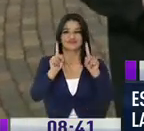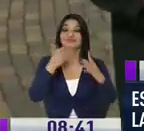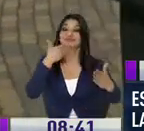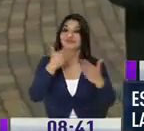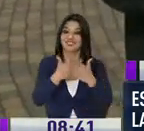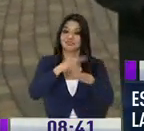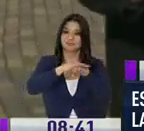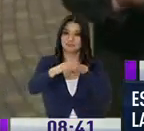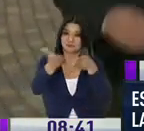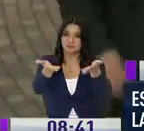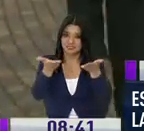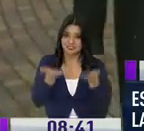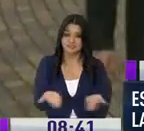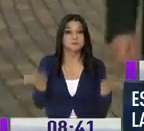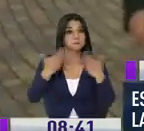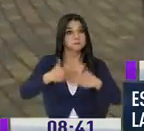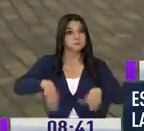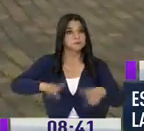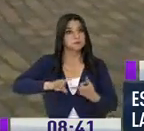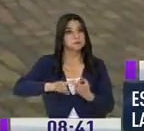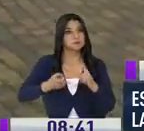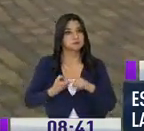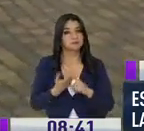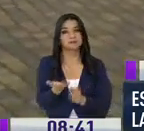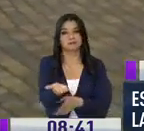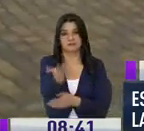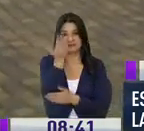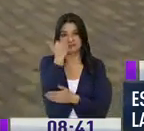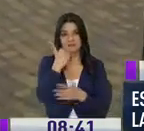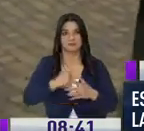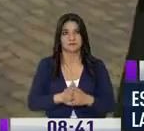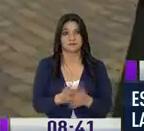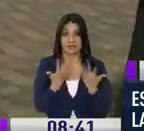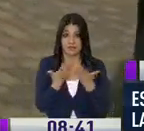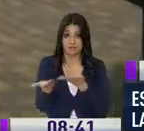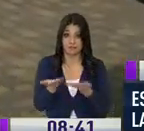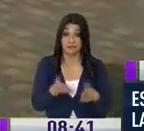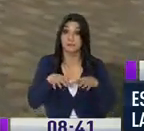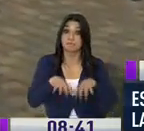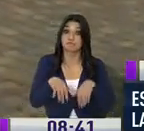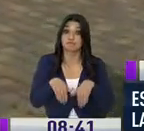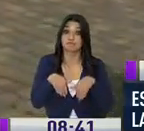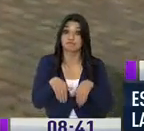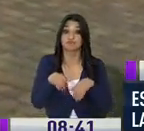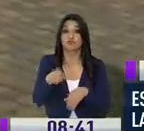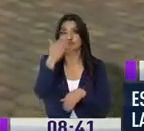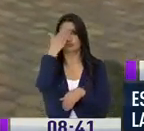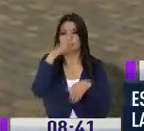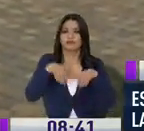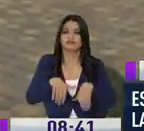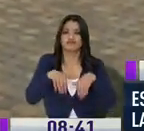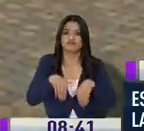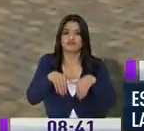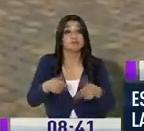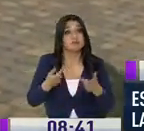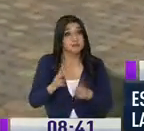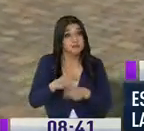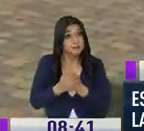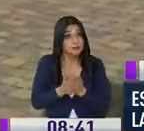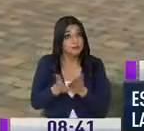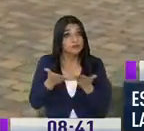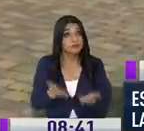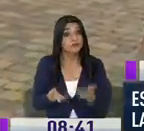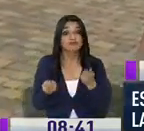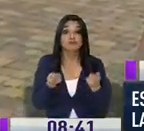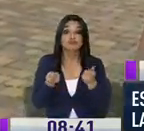está la invitación hecha, Robert, amigos televidentes. Robert, te esperan aquí con tu mascotita, sabemos que tú tienes una, para que aproveches de